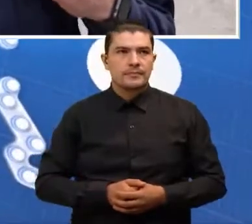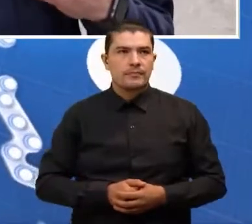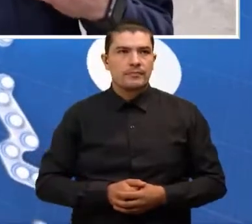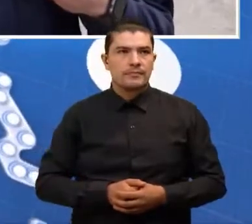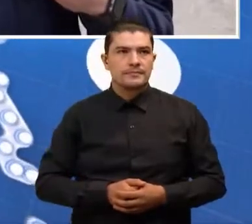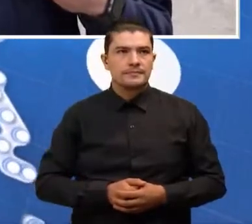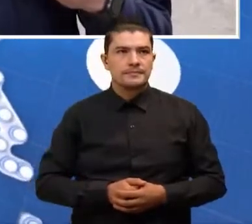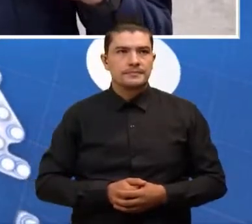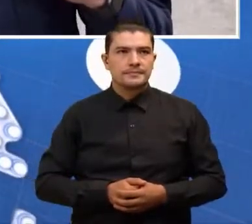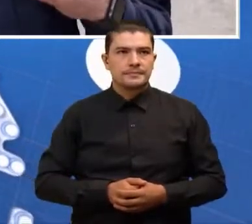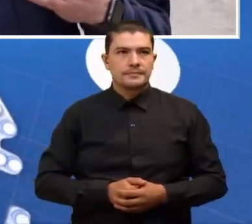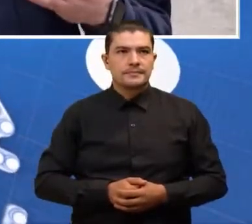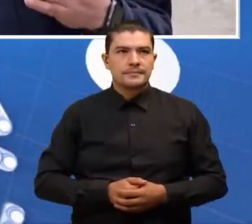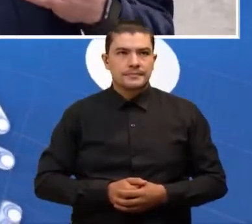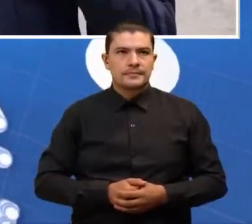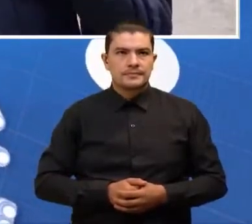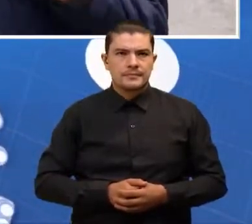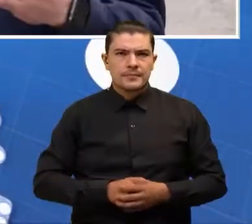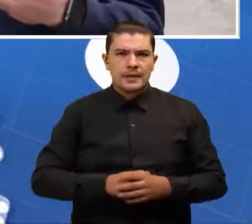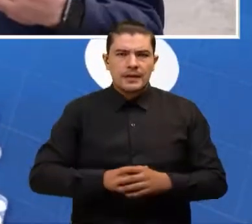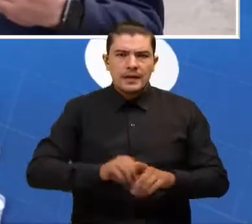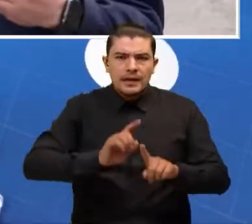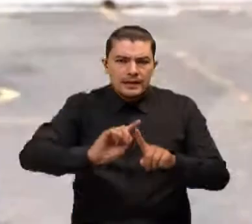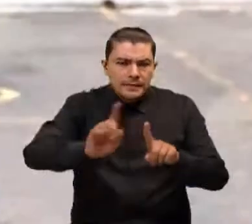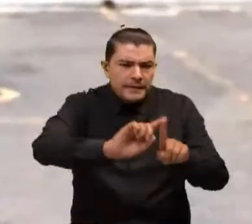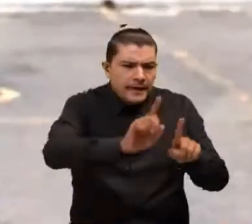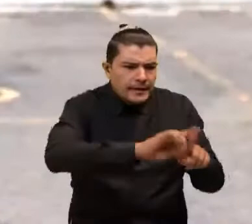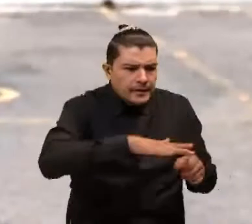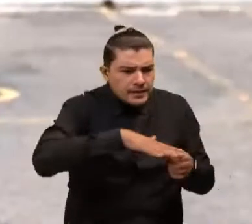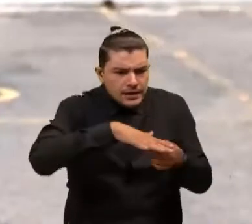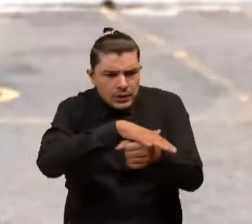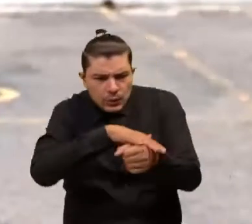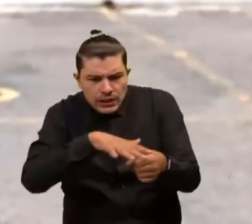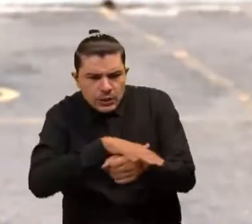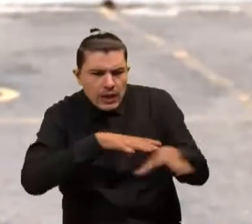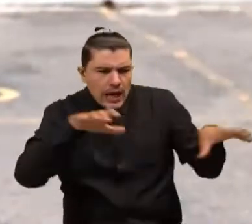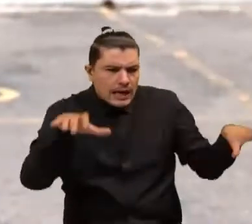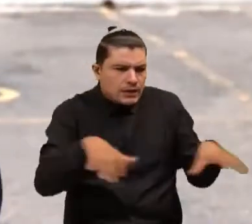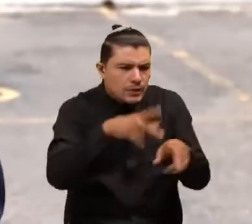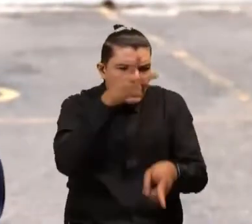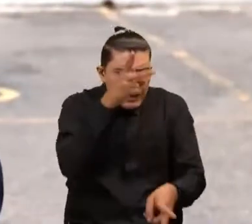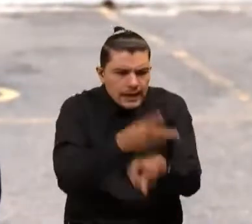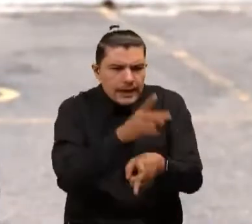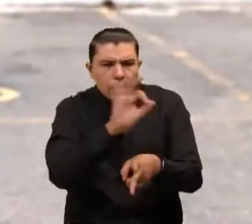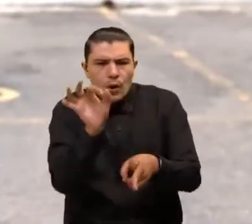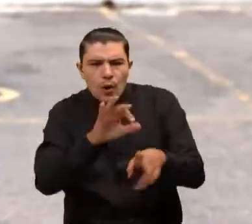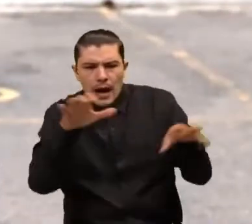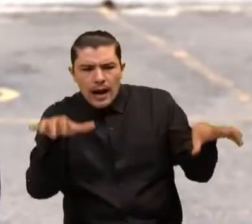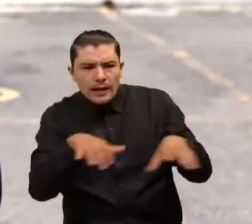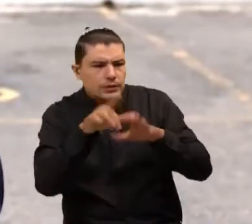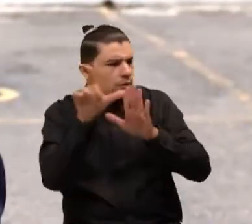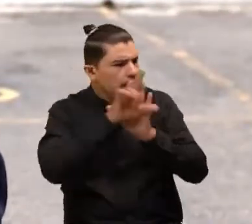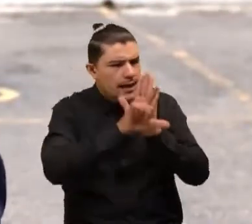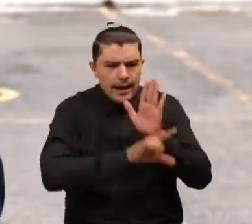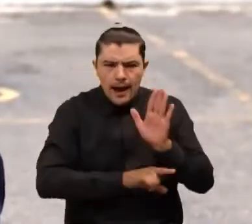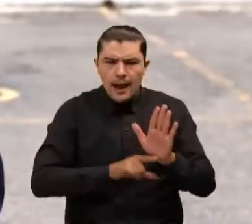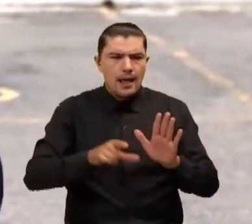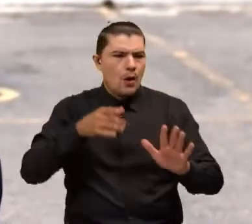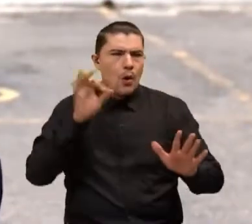Cada evento lo estamos atendiendo. Los fenómenos criminales deben ser atendidos muy